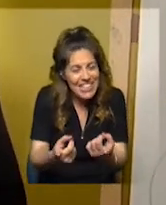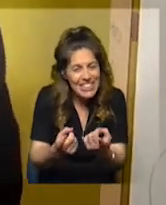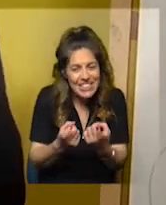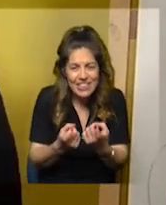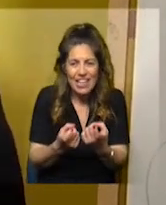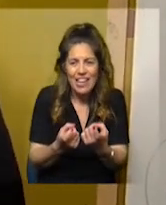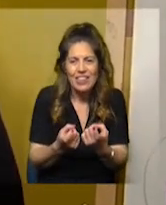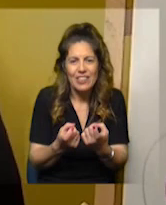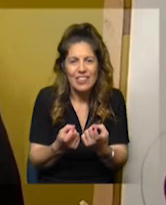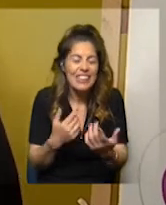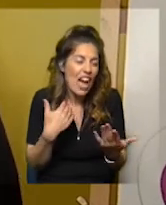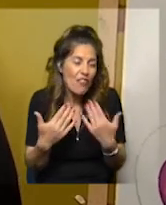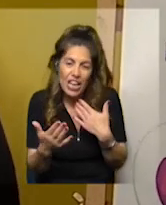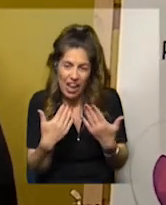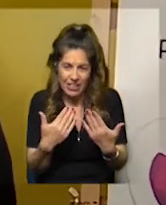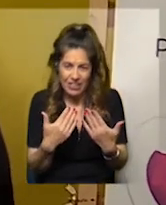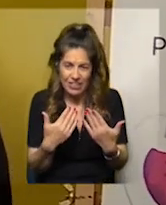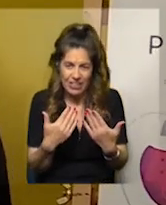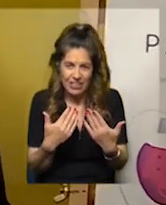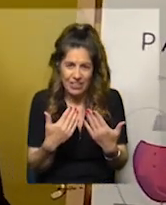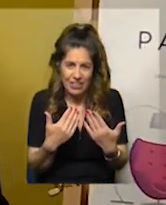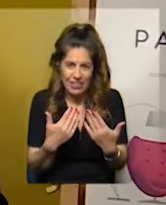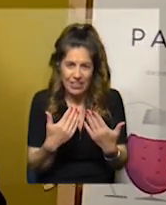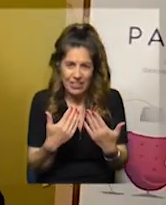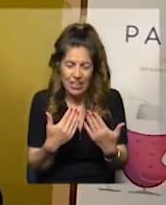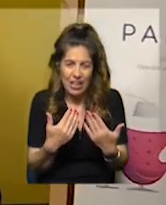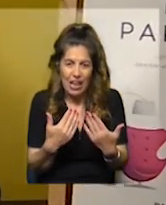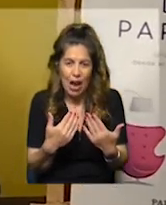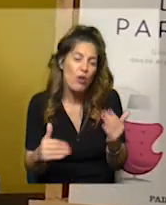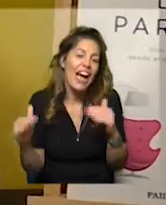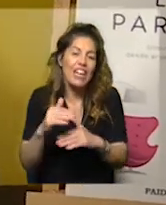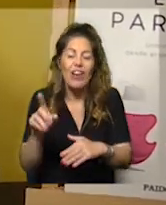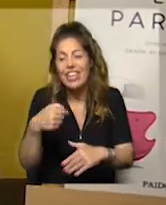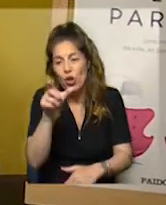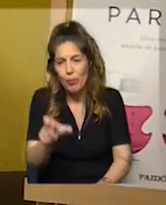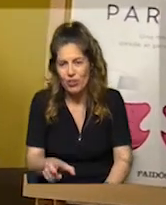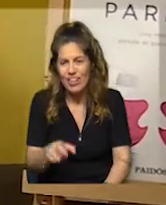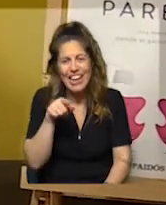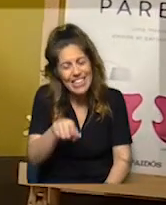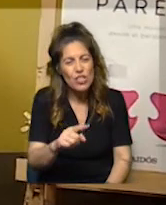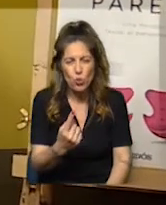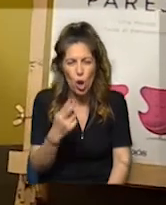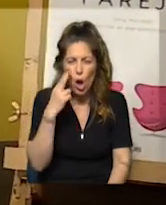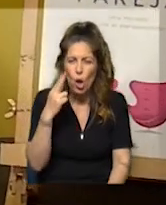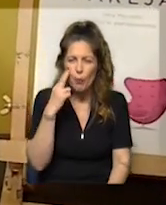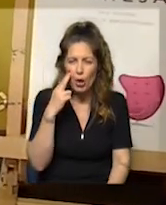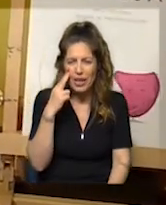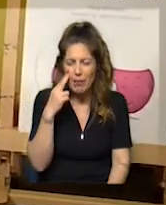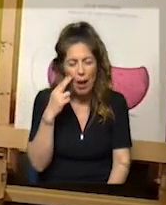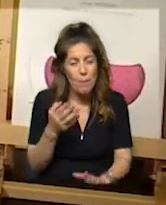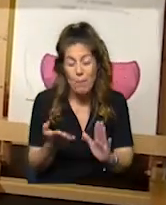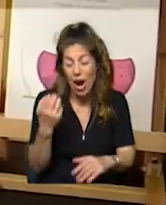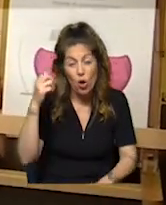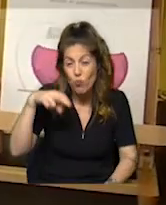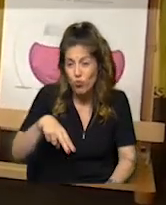de de hablar sobre la palabra del otro creo que es una de los inconvenientes más prácticos